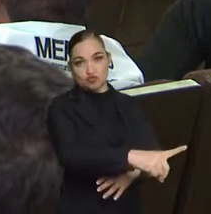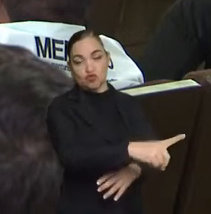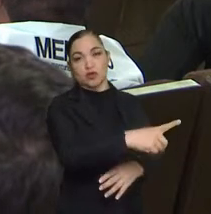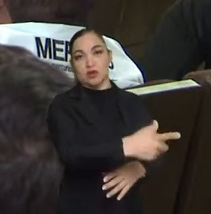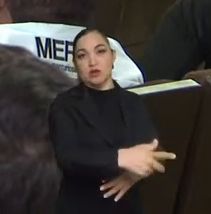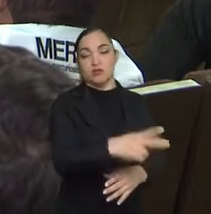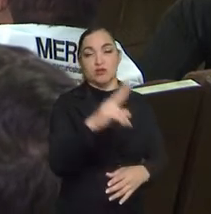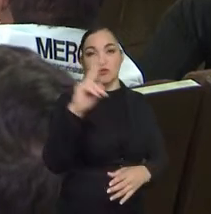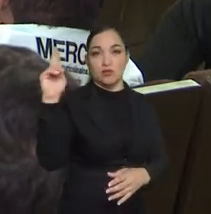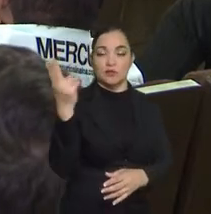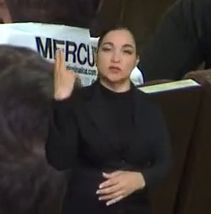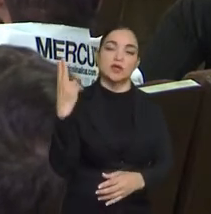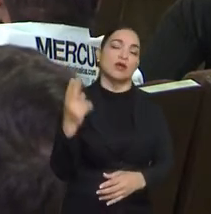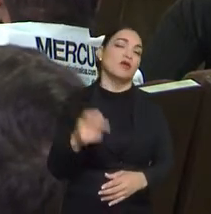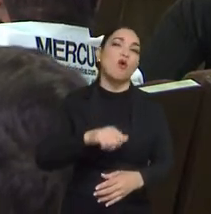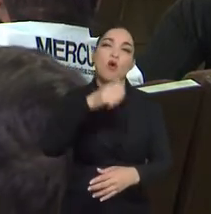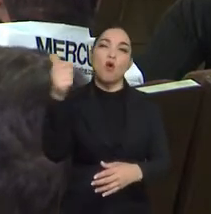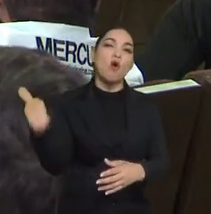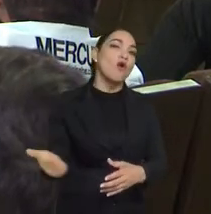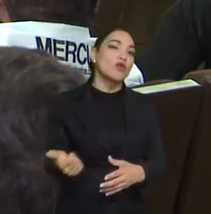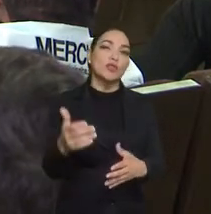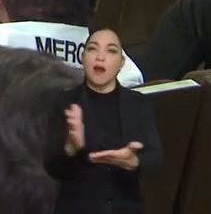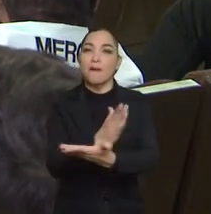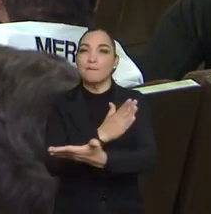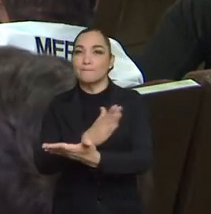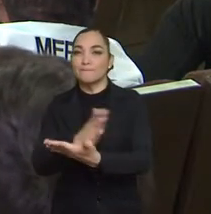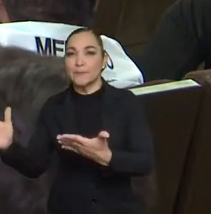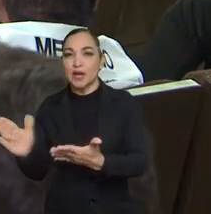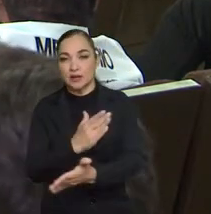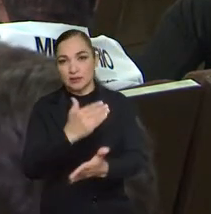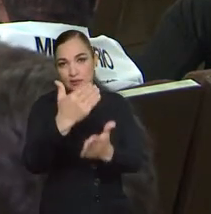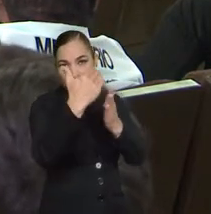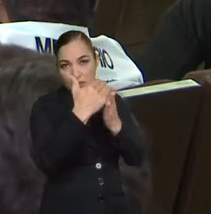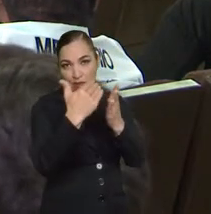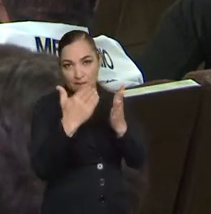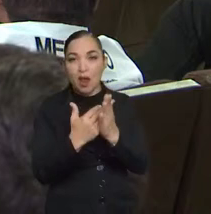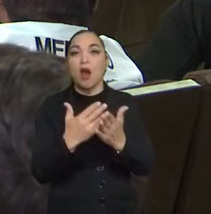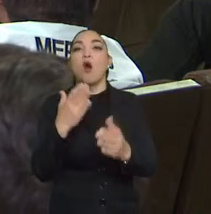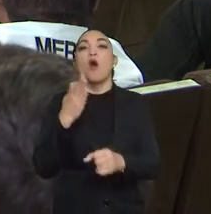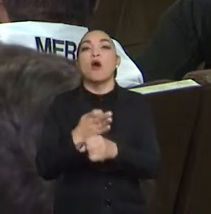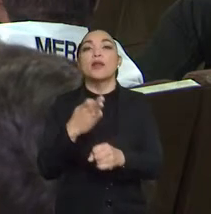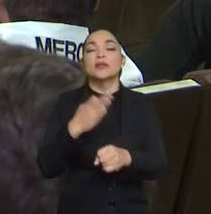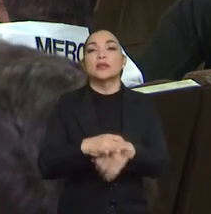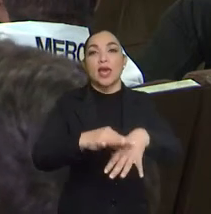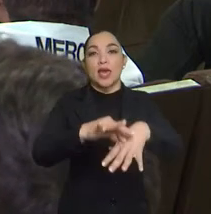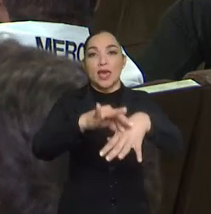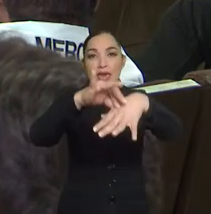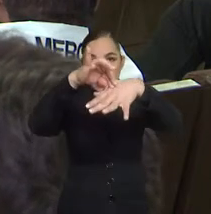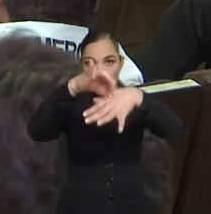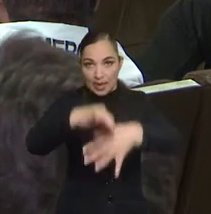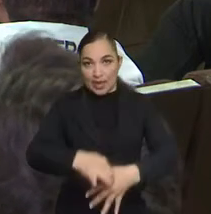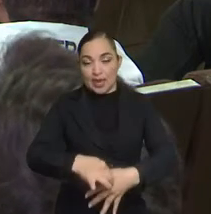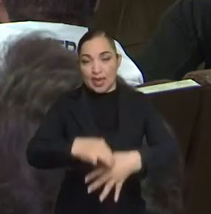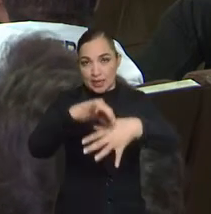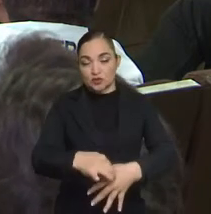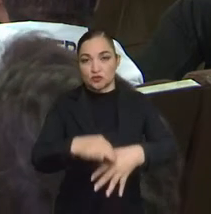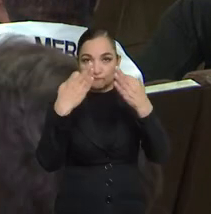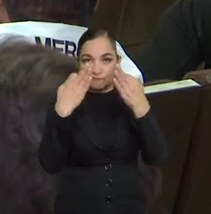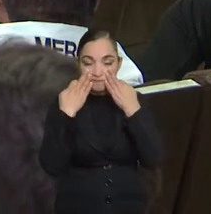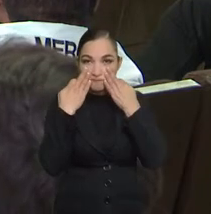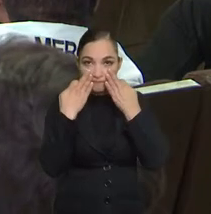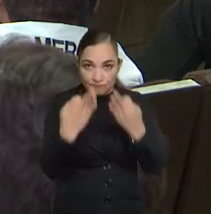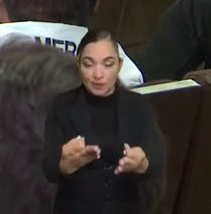otro tipo de cuestiones y finalmente lo que tenemos hoy como hechos tangibles, constatables, es que se han promovido